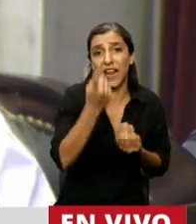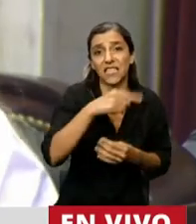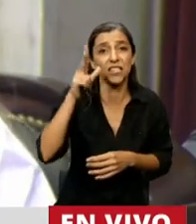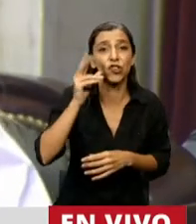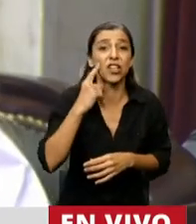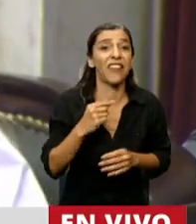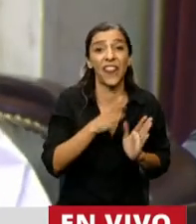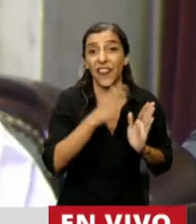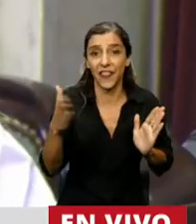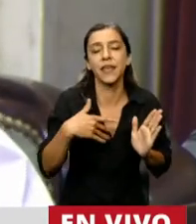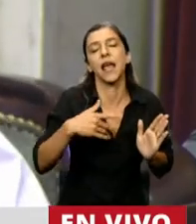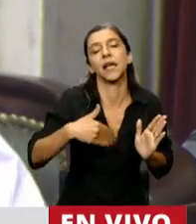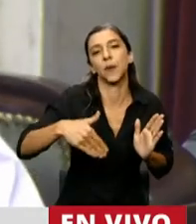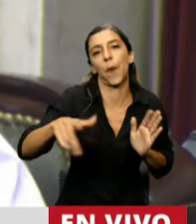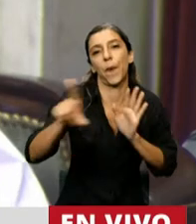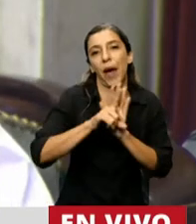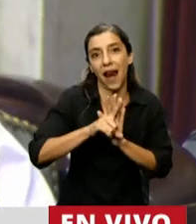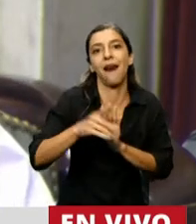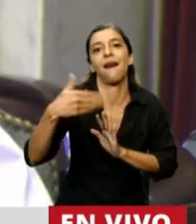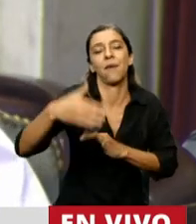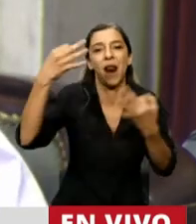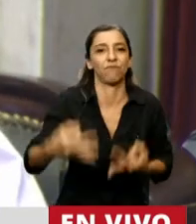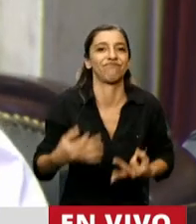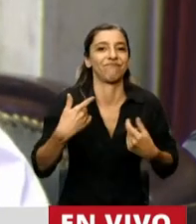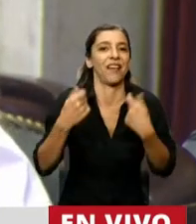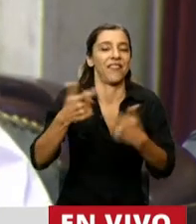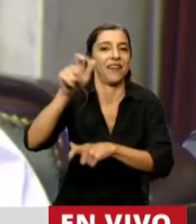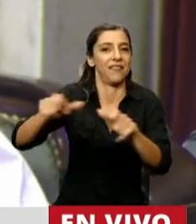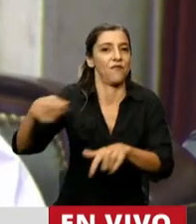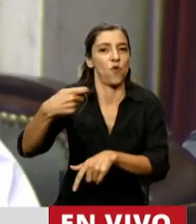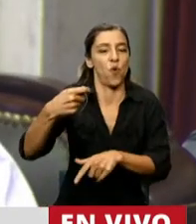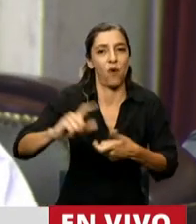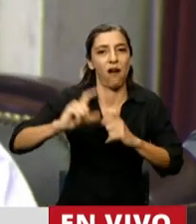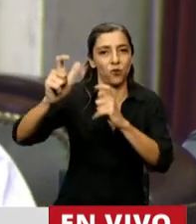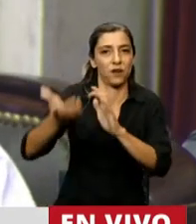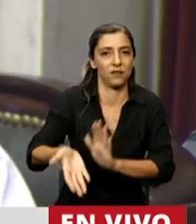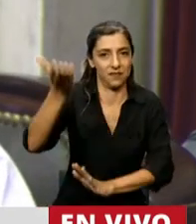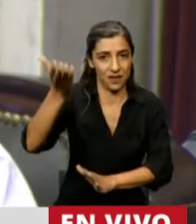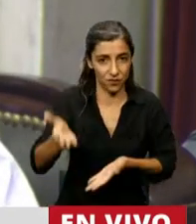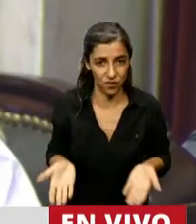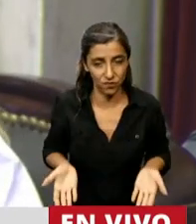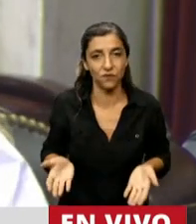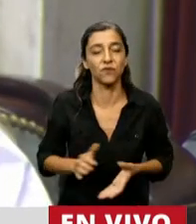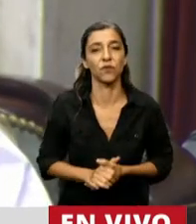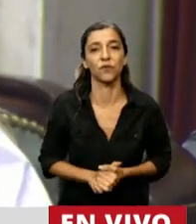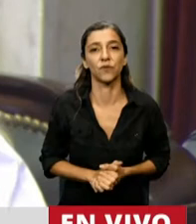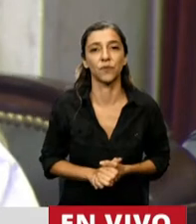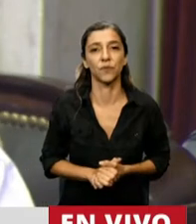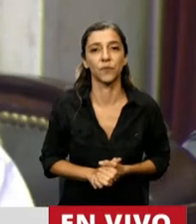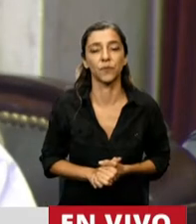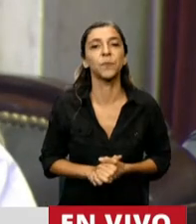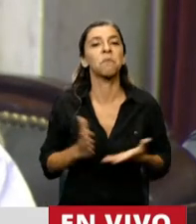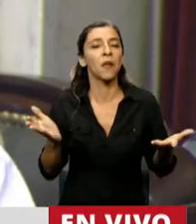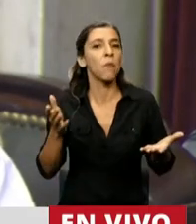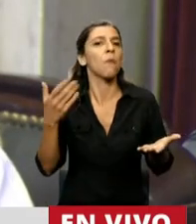comprometían a que iban a proponer una ley que garantizara la adecuada participación de los ingresos de los beneficiarios a los sistemas de